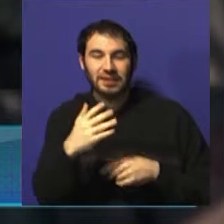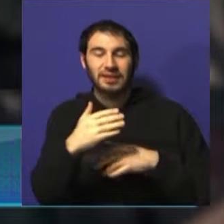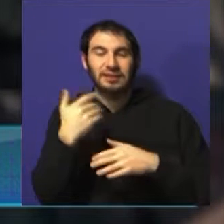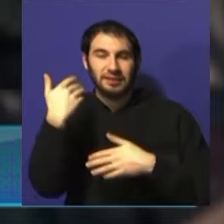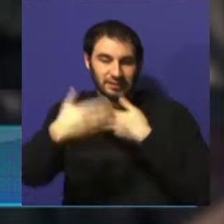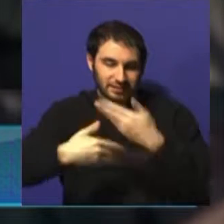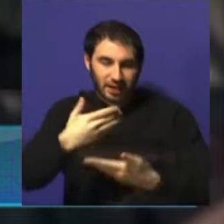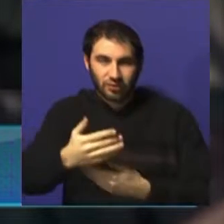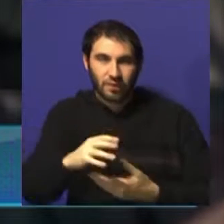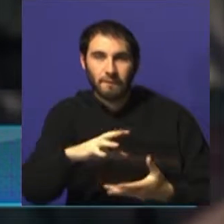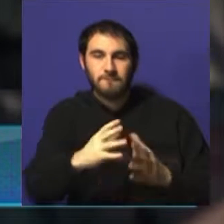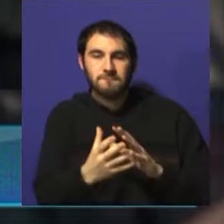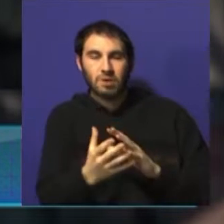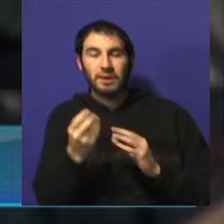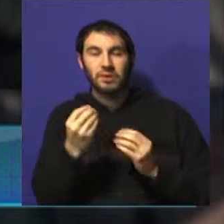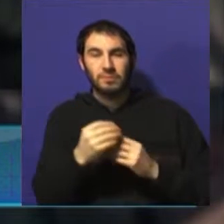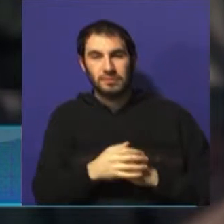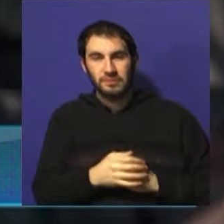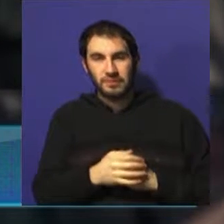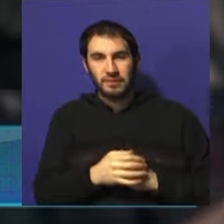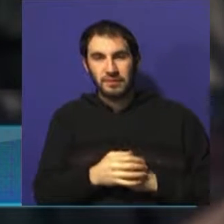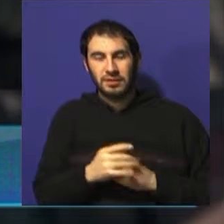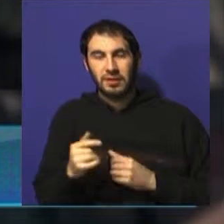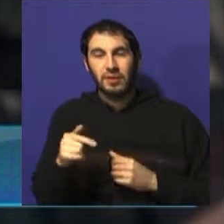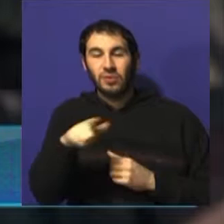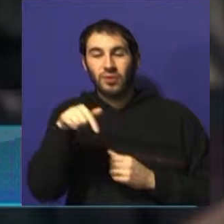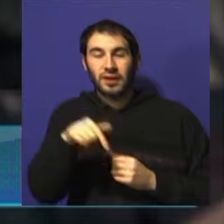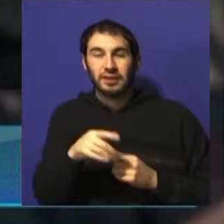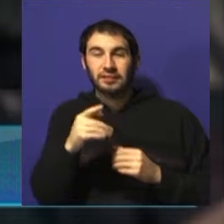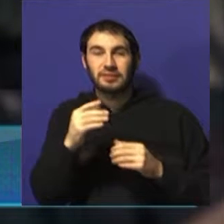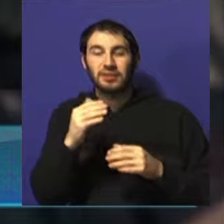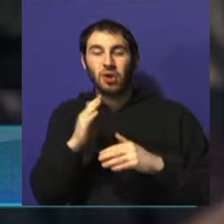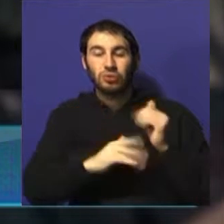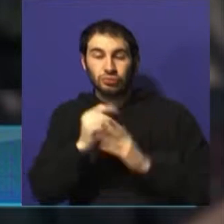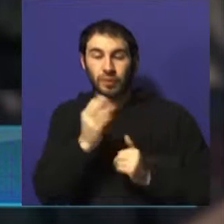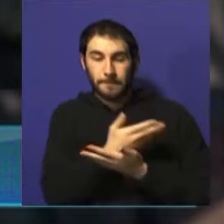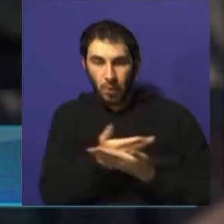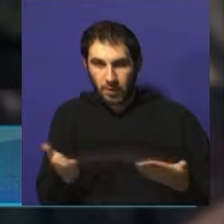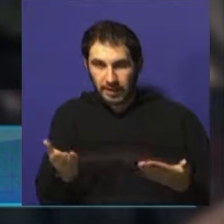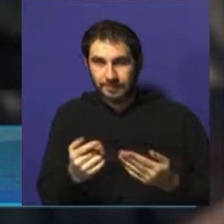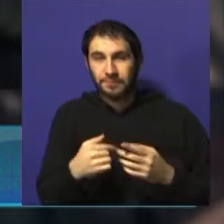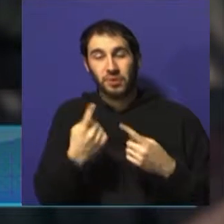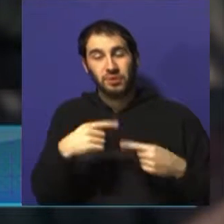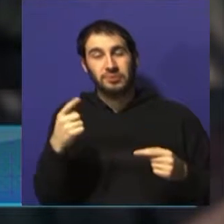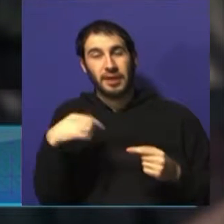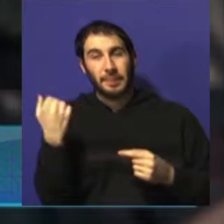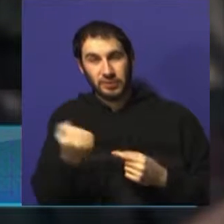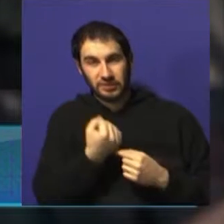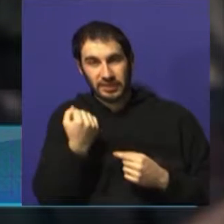desarrollada especialmente dentro del eje de la obra pública. Y el factor, por supuesto,